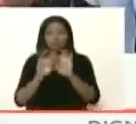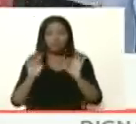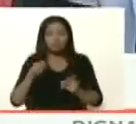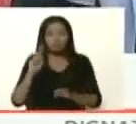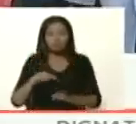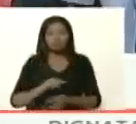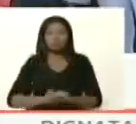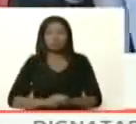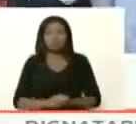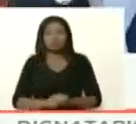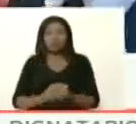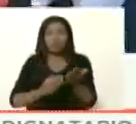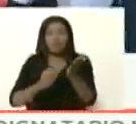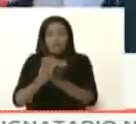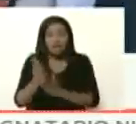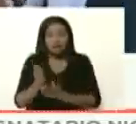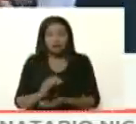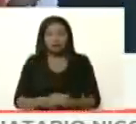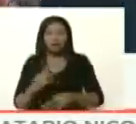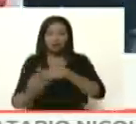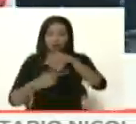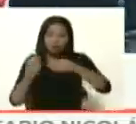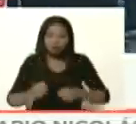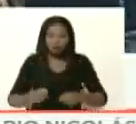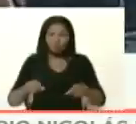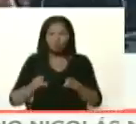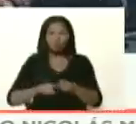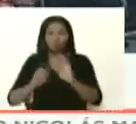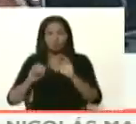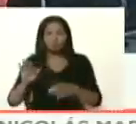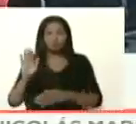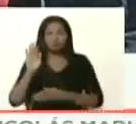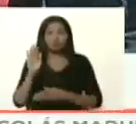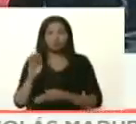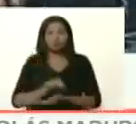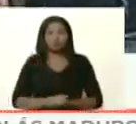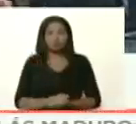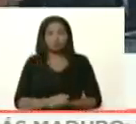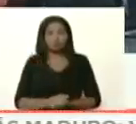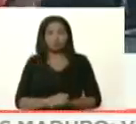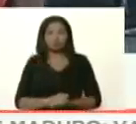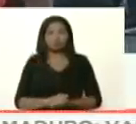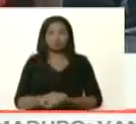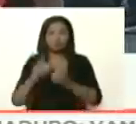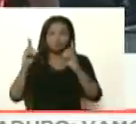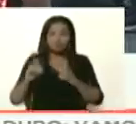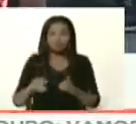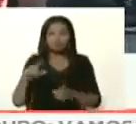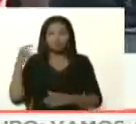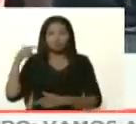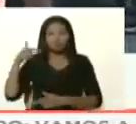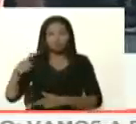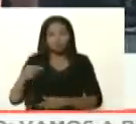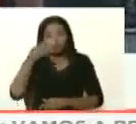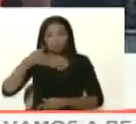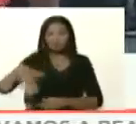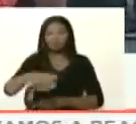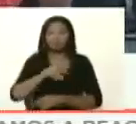superficial leales a la revolución y comprometidos con la dignificación del transporte al pueblo